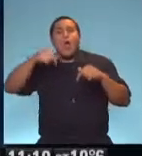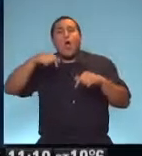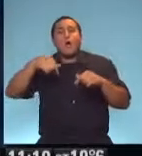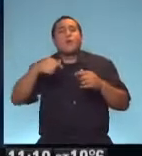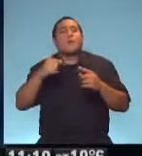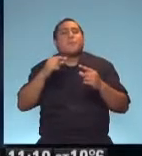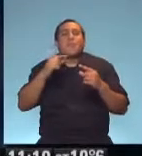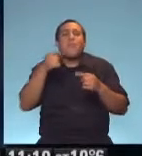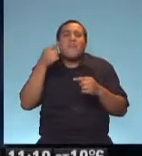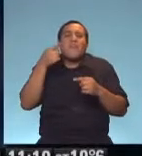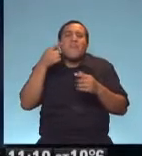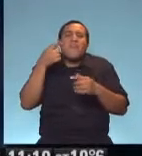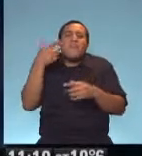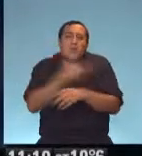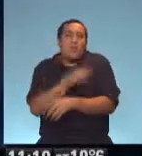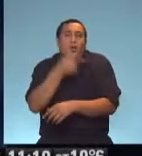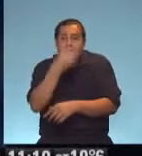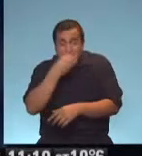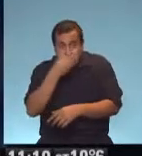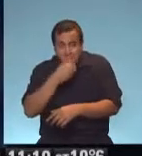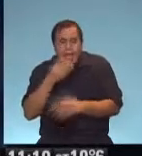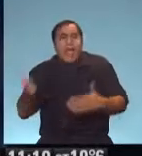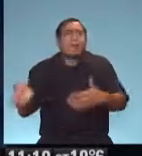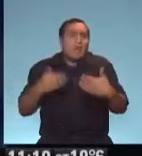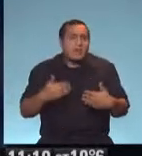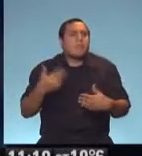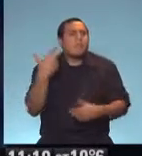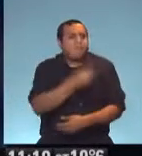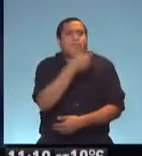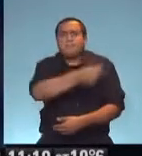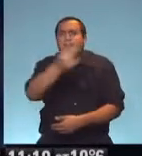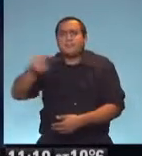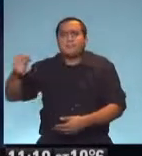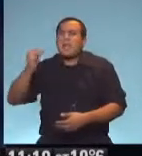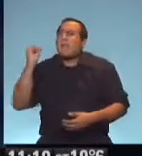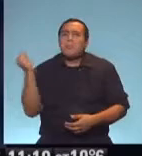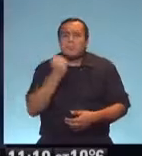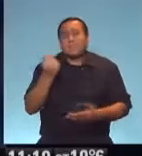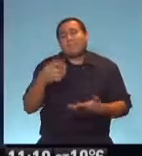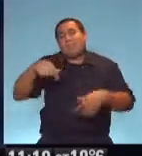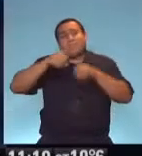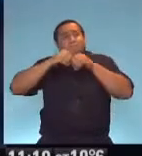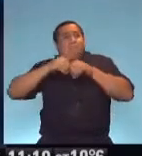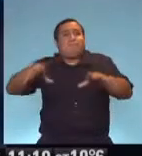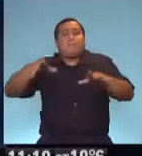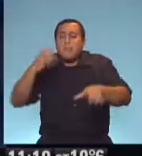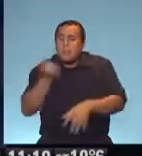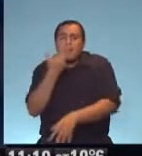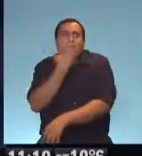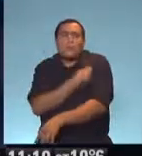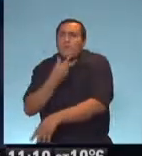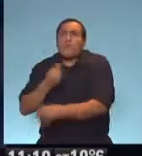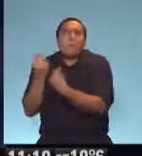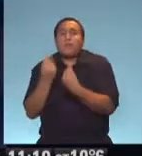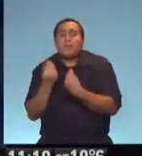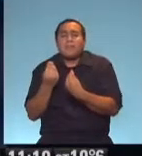de la gripe. Se adelantó esta vacunación. ¿Por qué epidemiológicamente es necesario vacunarse en esta época del año? Esas son explicaciones que